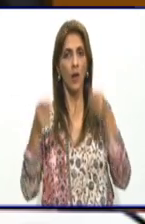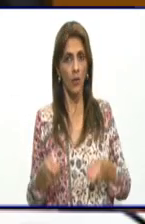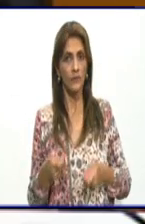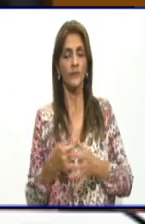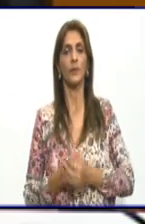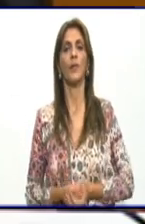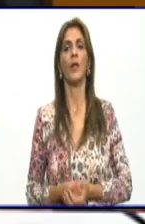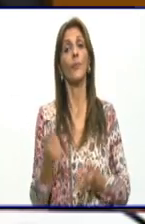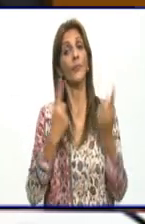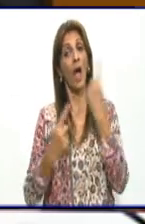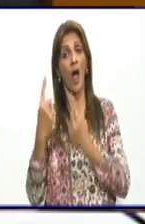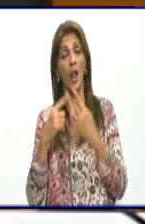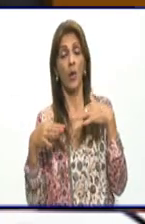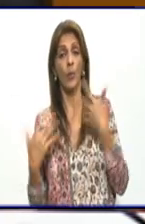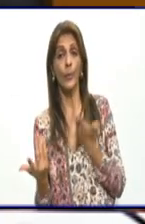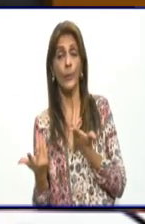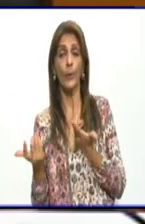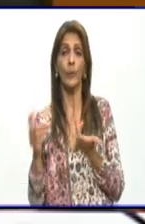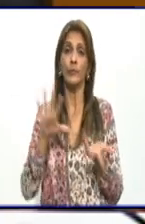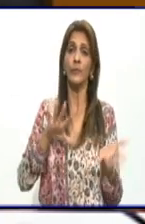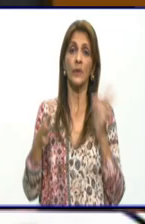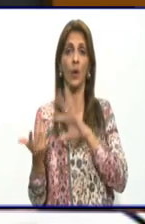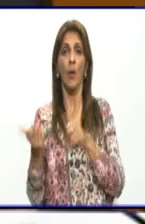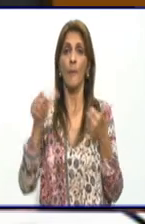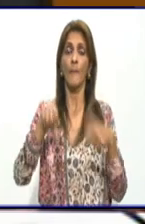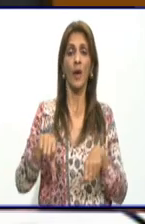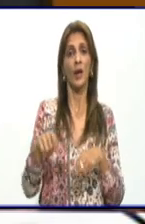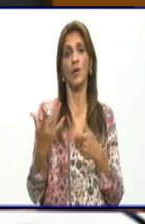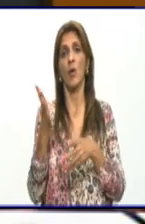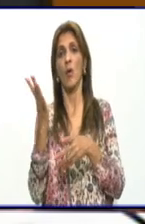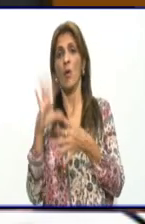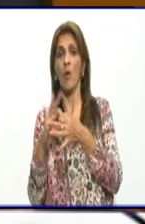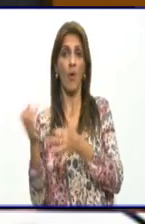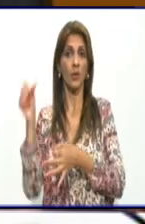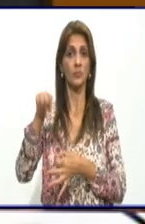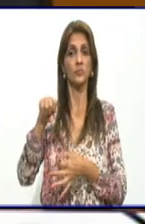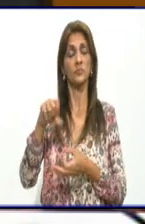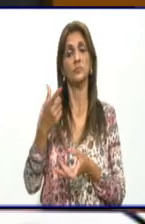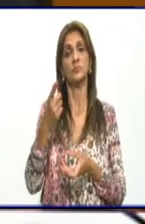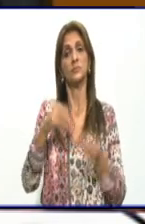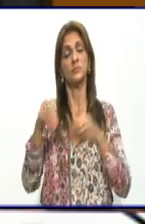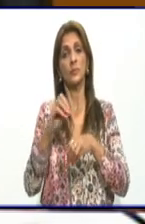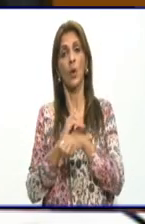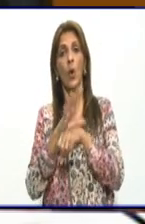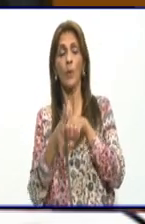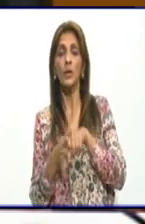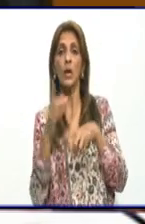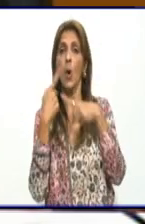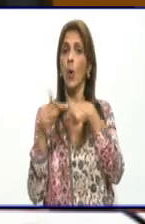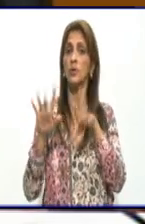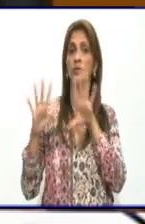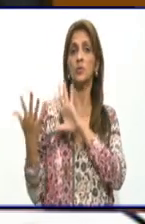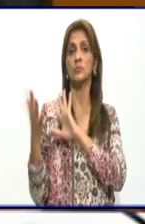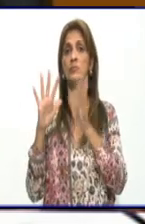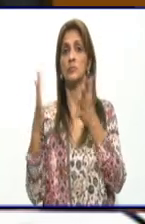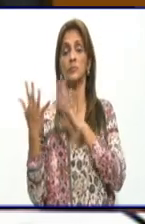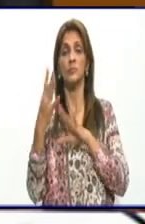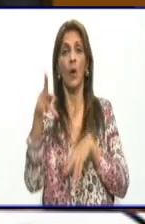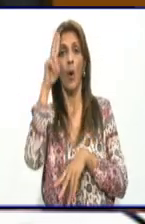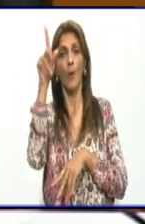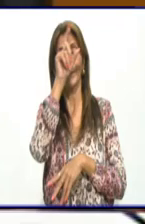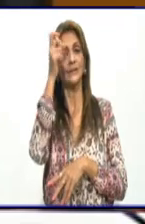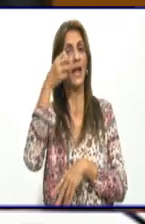centros de bajo riesgo, unos en centros de moderado riesgo, como el Celia,